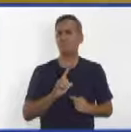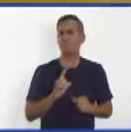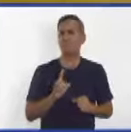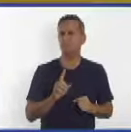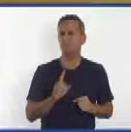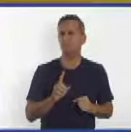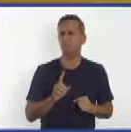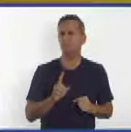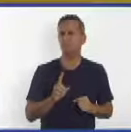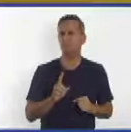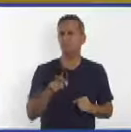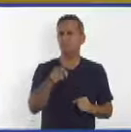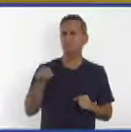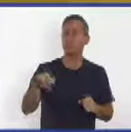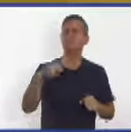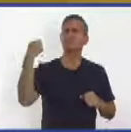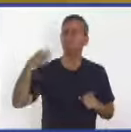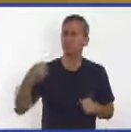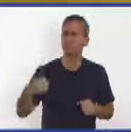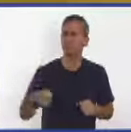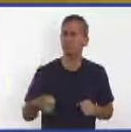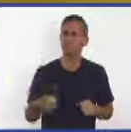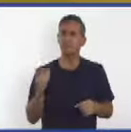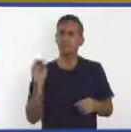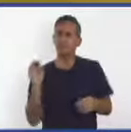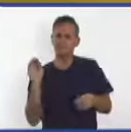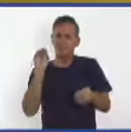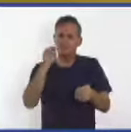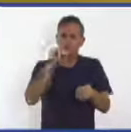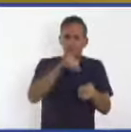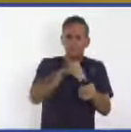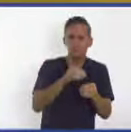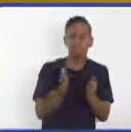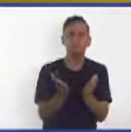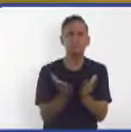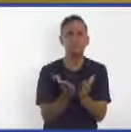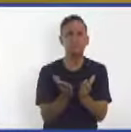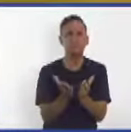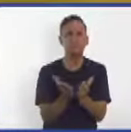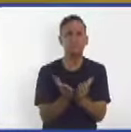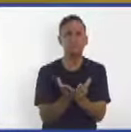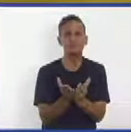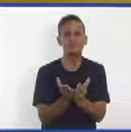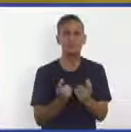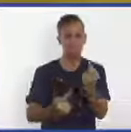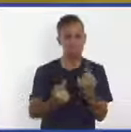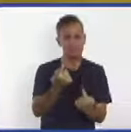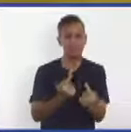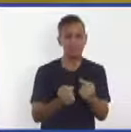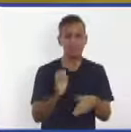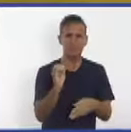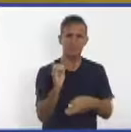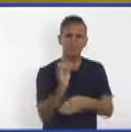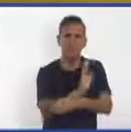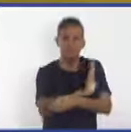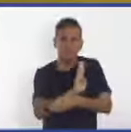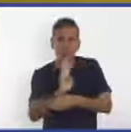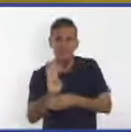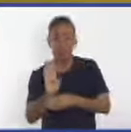sin embargo no nos conformamos con esto ustedes ya deben adentrarse